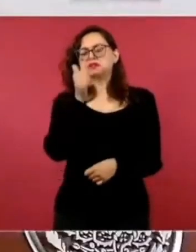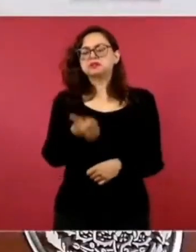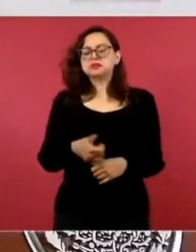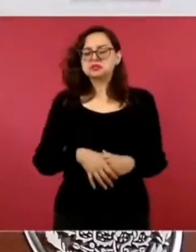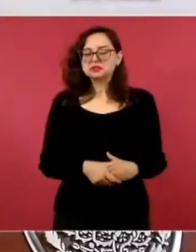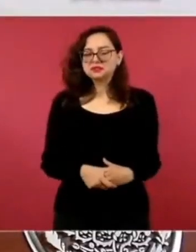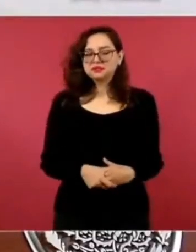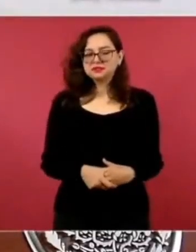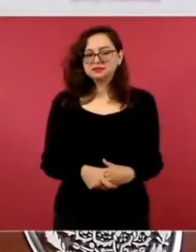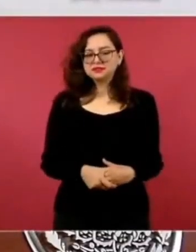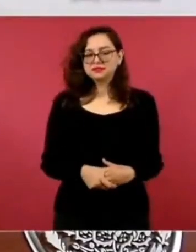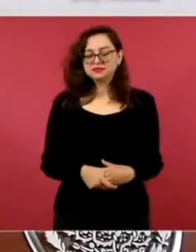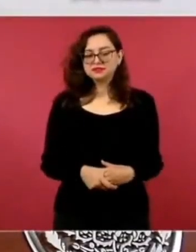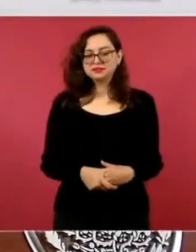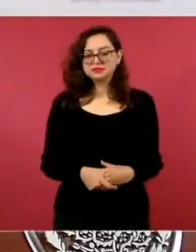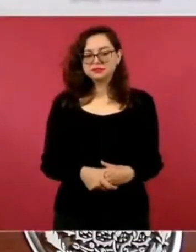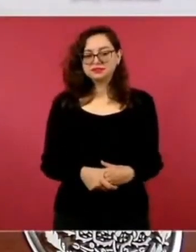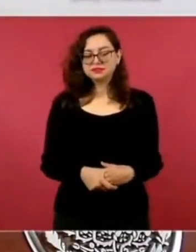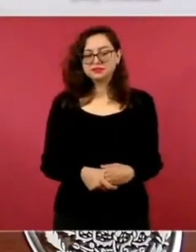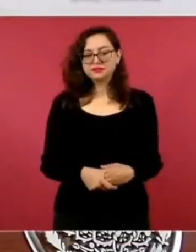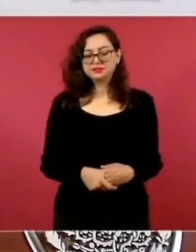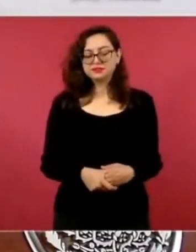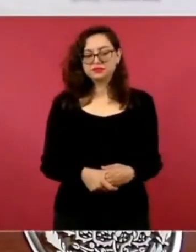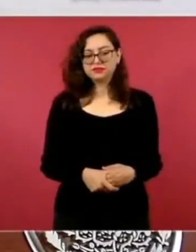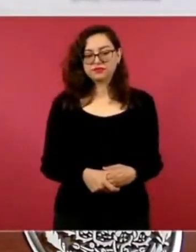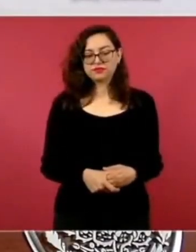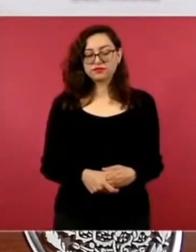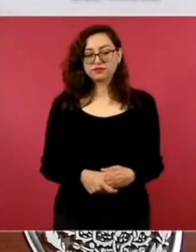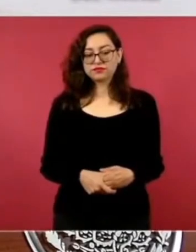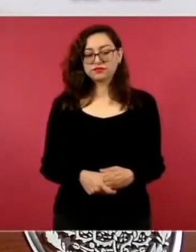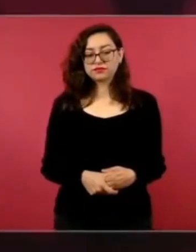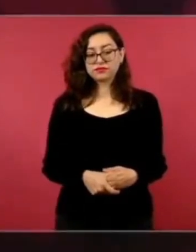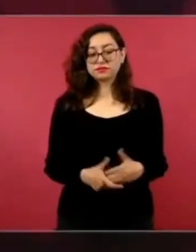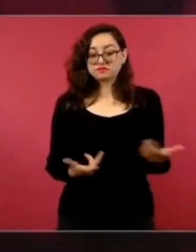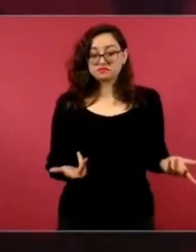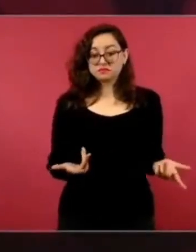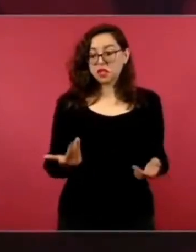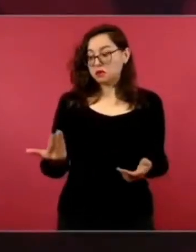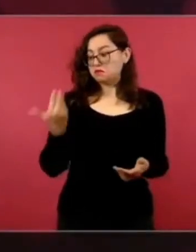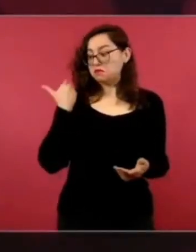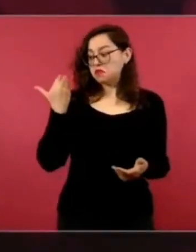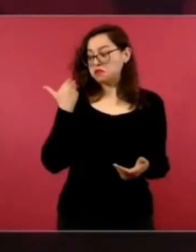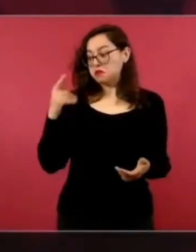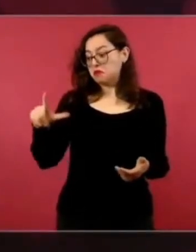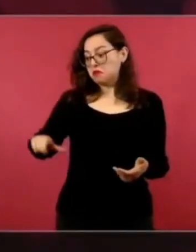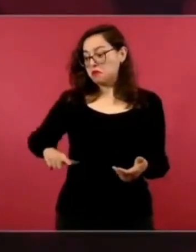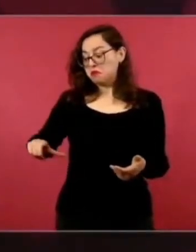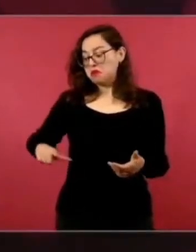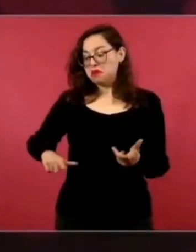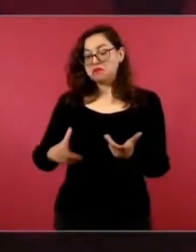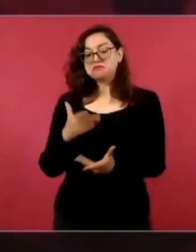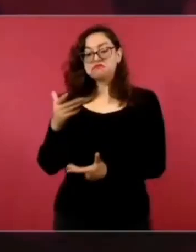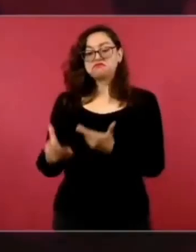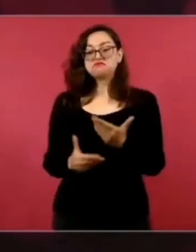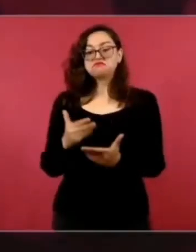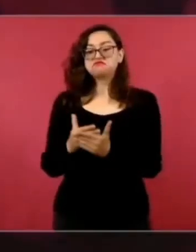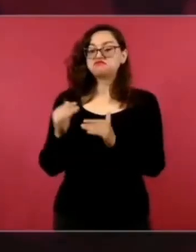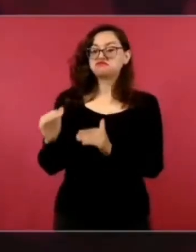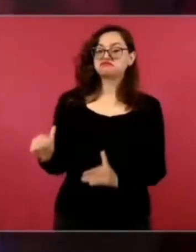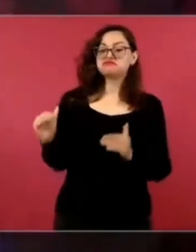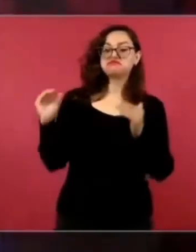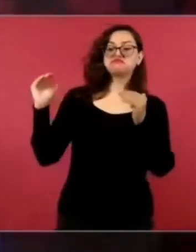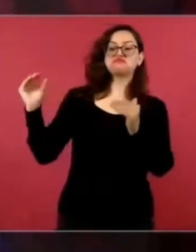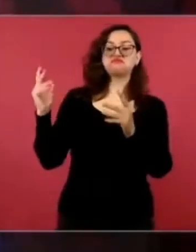que en una ocasión, no hace mucho, dijo un alto funcionario público, de que la